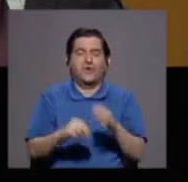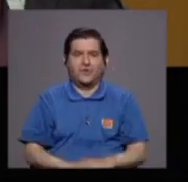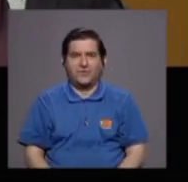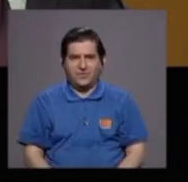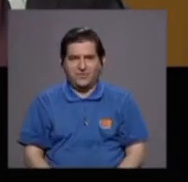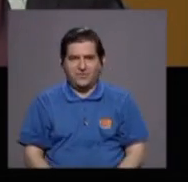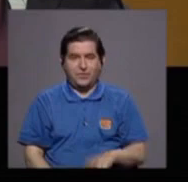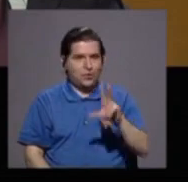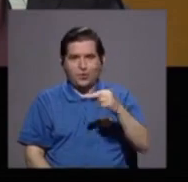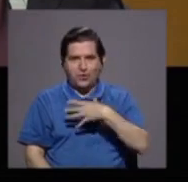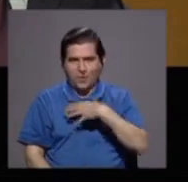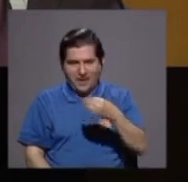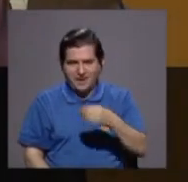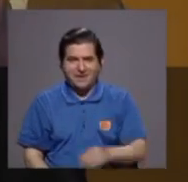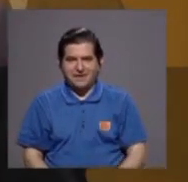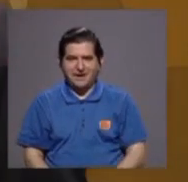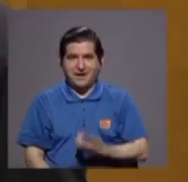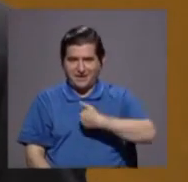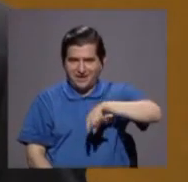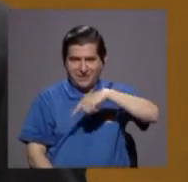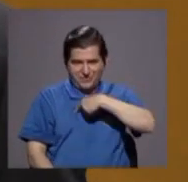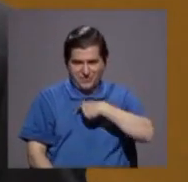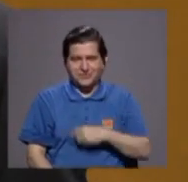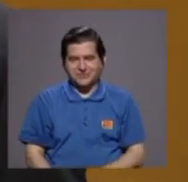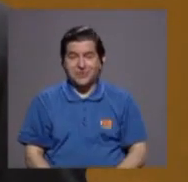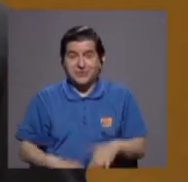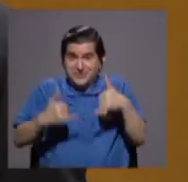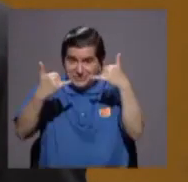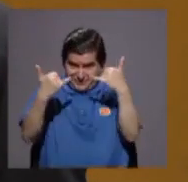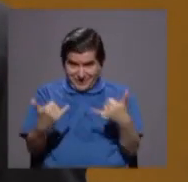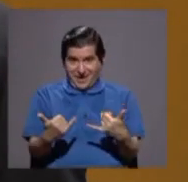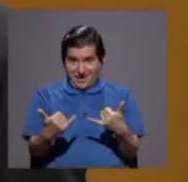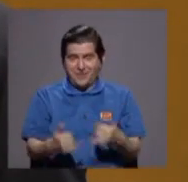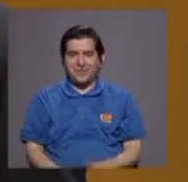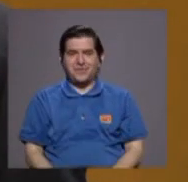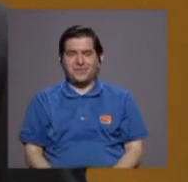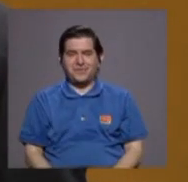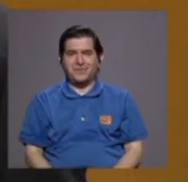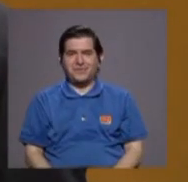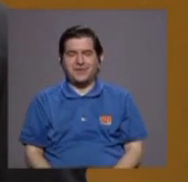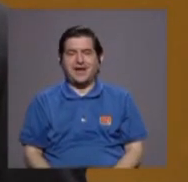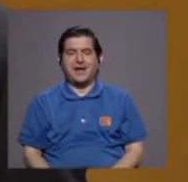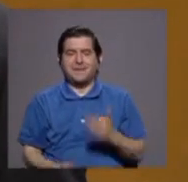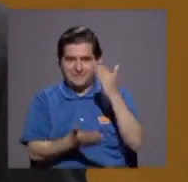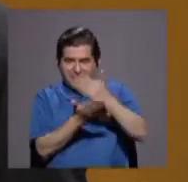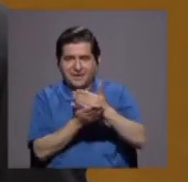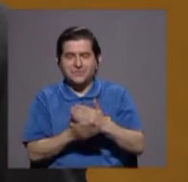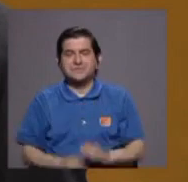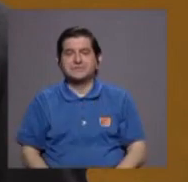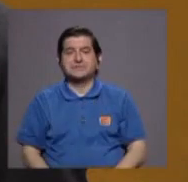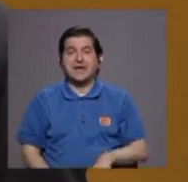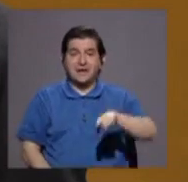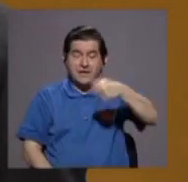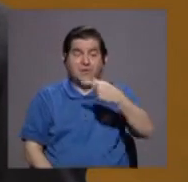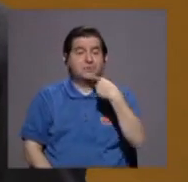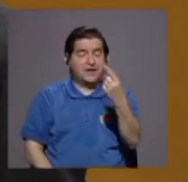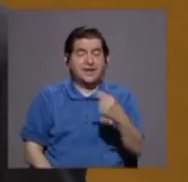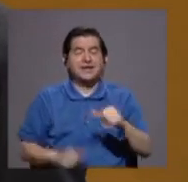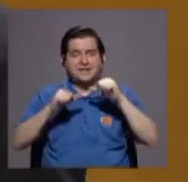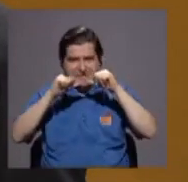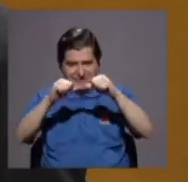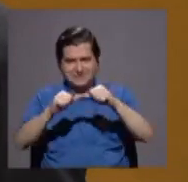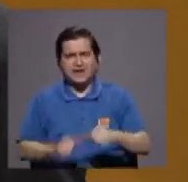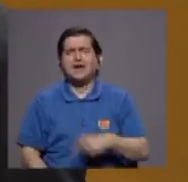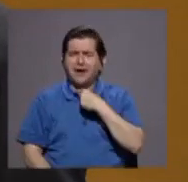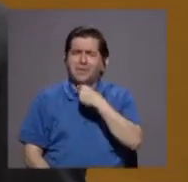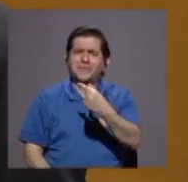Eduardo, blanca. vamos a abrazar el siguiente segmento cuando el canal nos lo indique. Perfecto, con